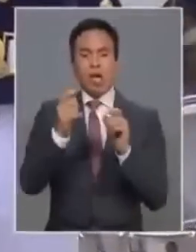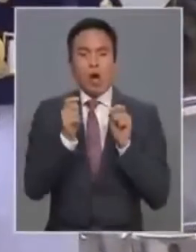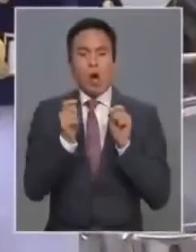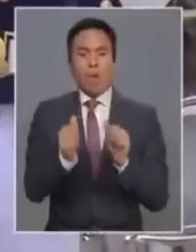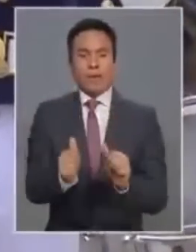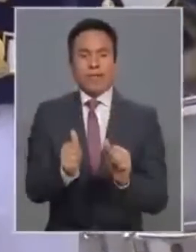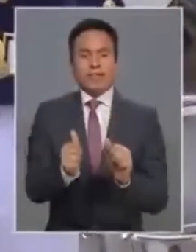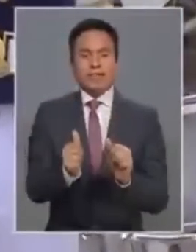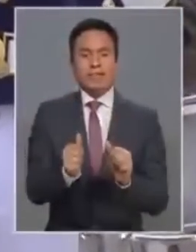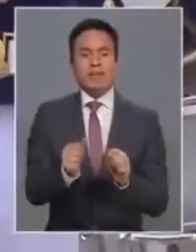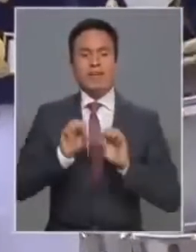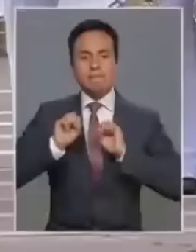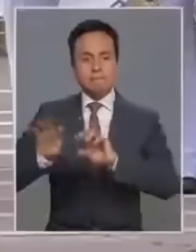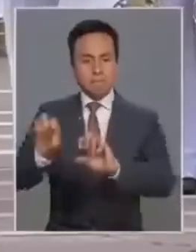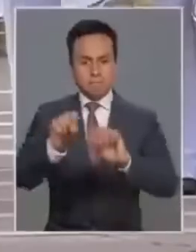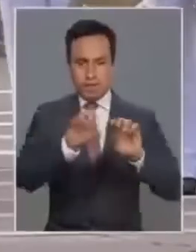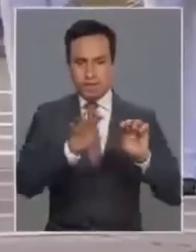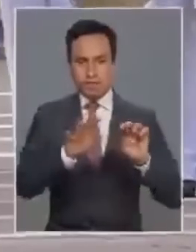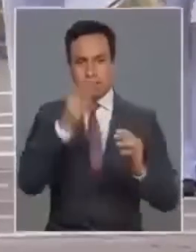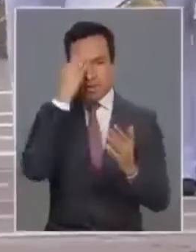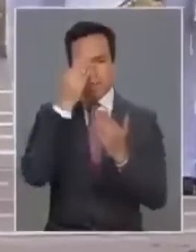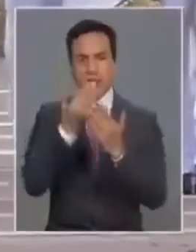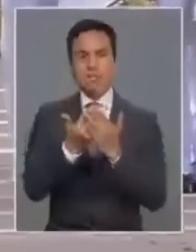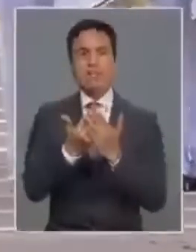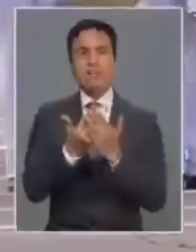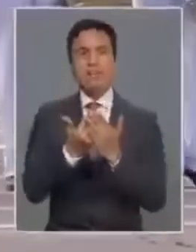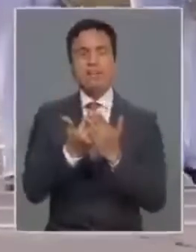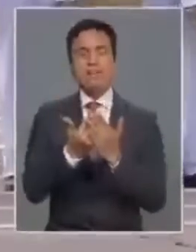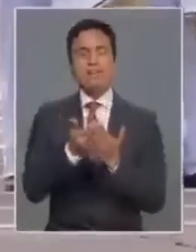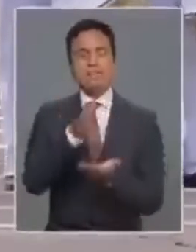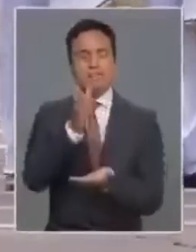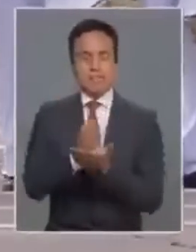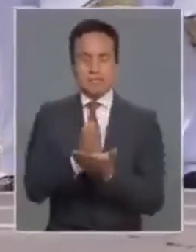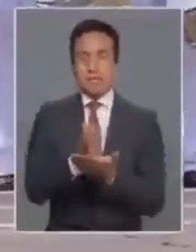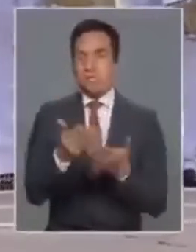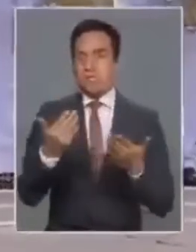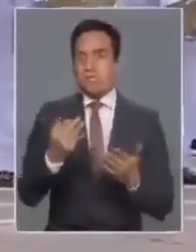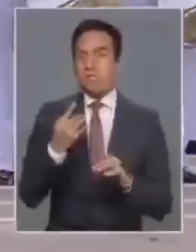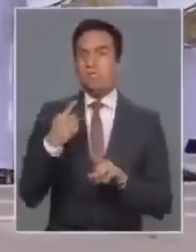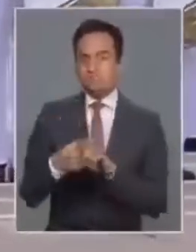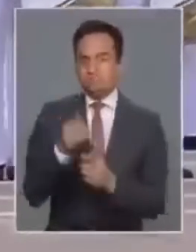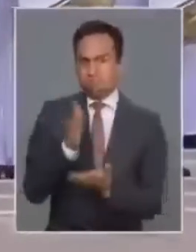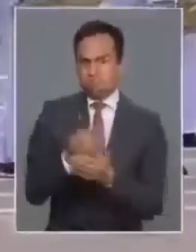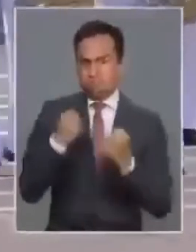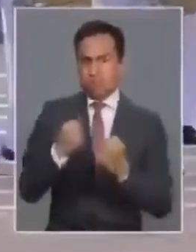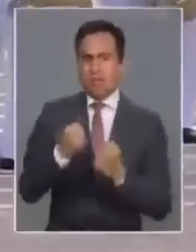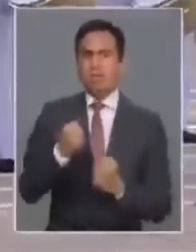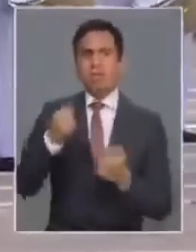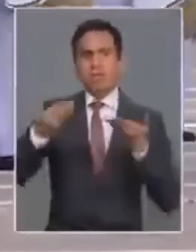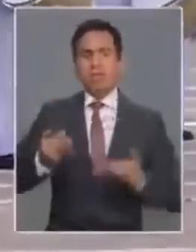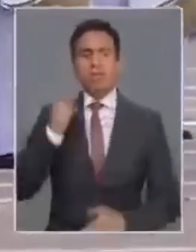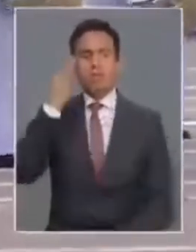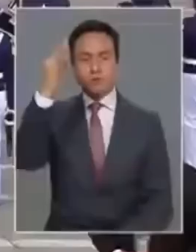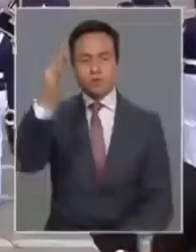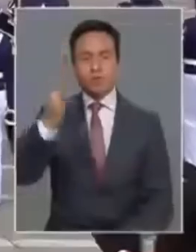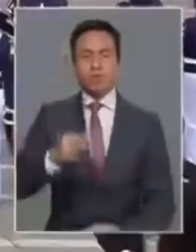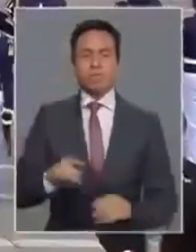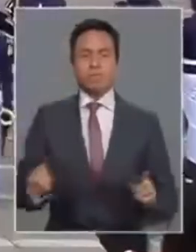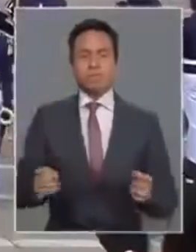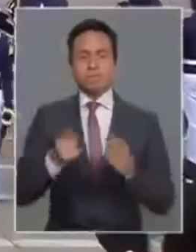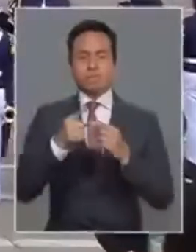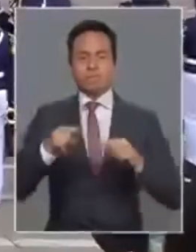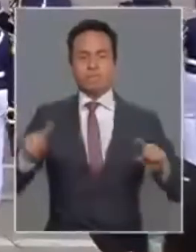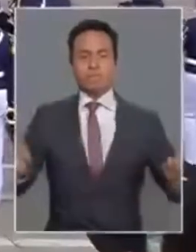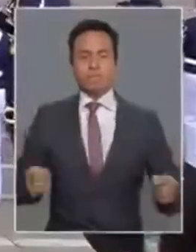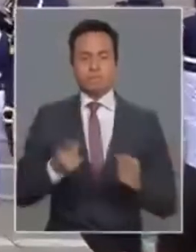competencia para enfrentar las exigencias del presente y del futuro. Ya se va, creo. ¡Qué